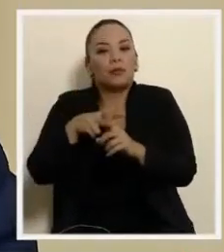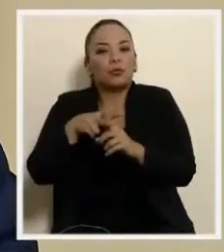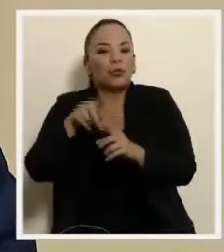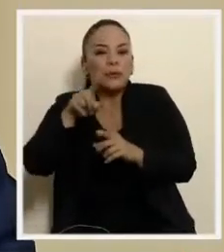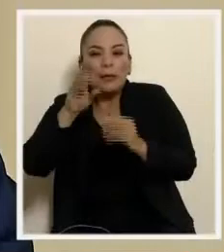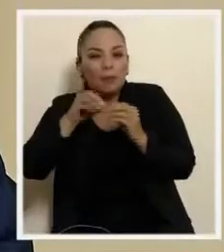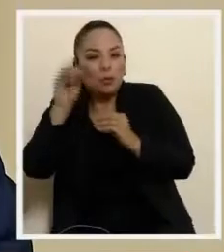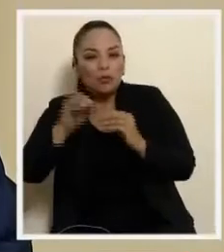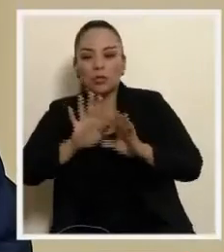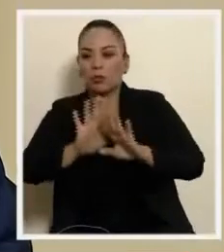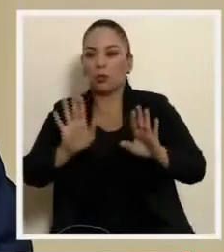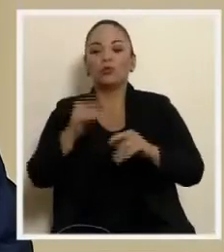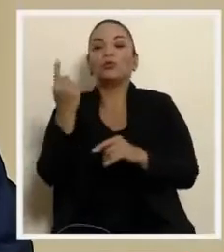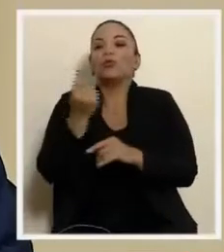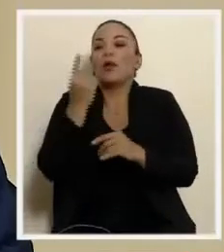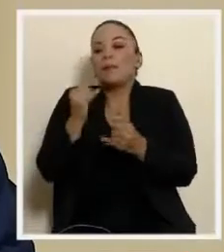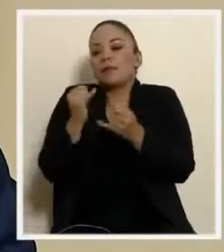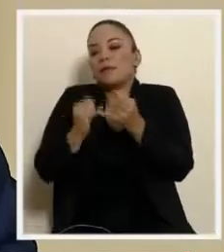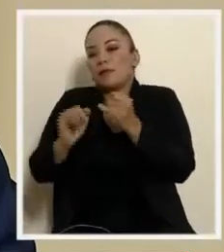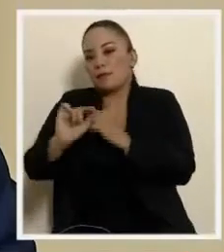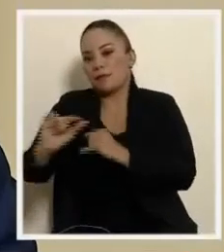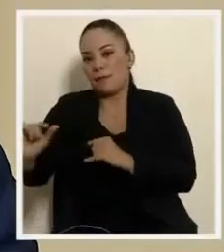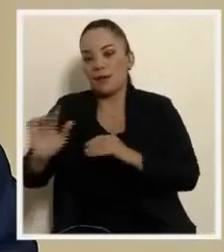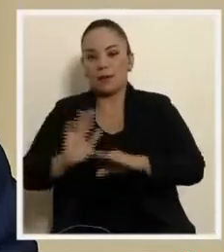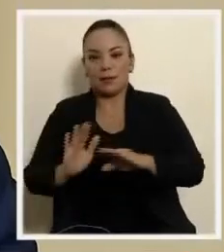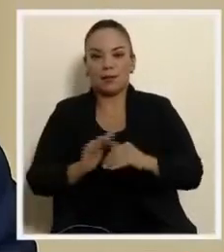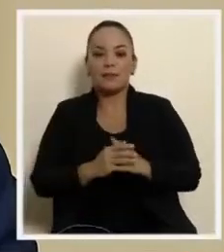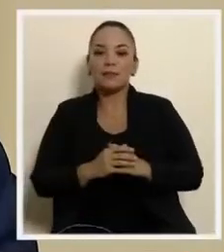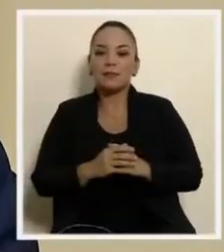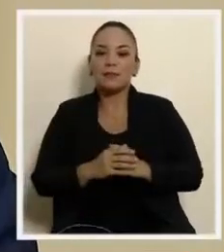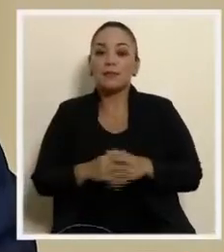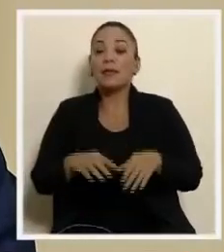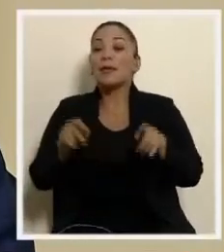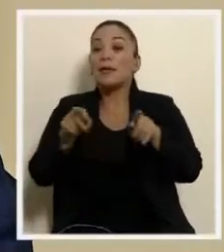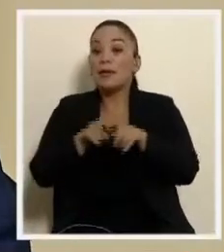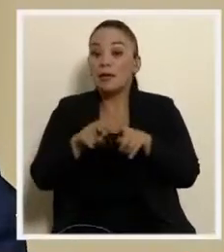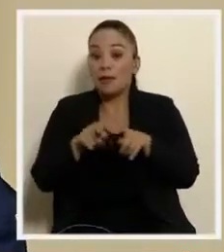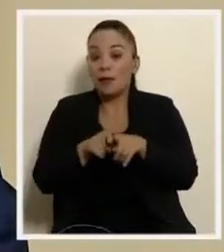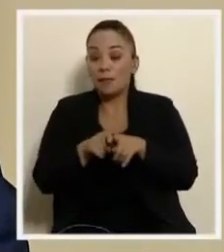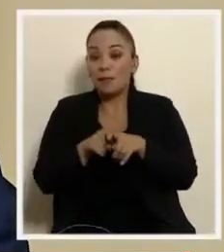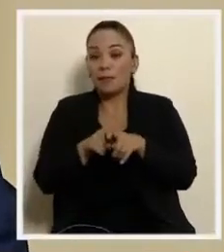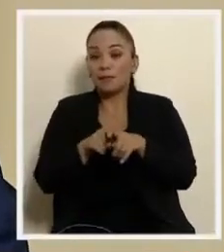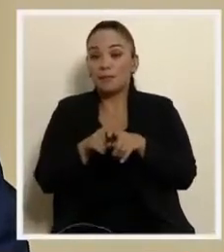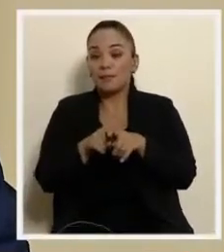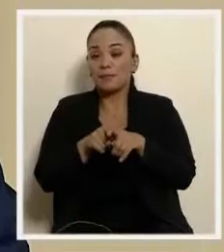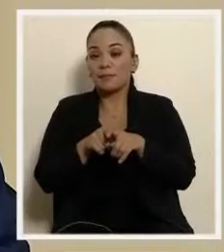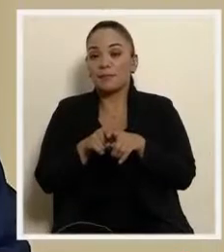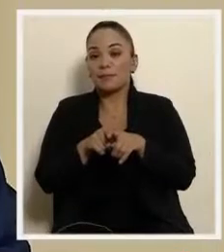completamente, solamente se implementó la de fin de semana y además de eso, pues sí es